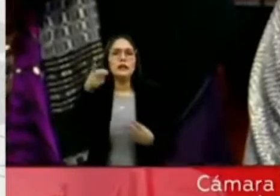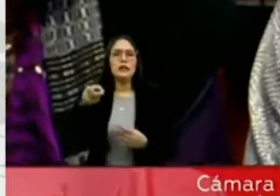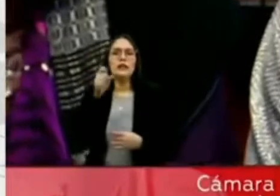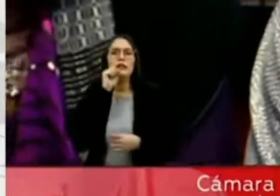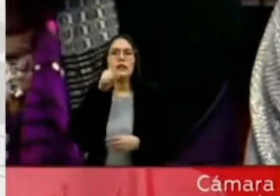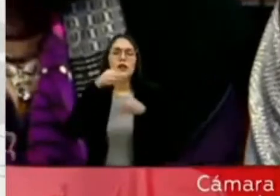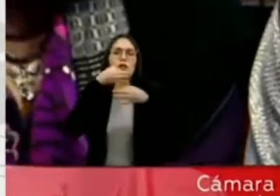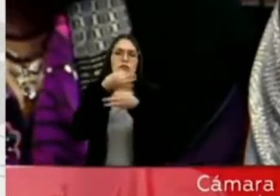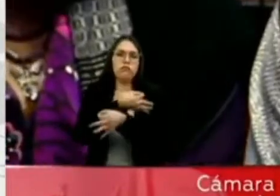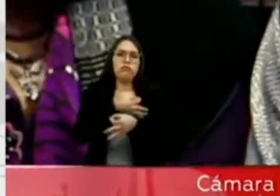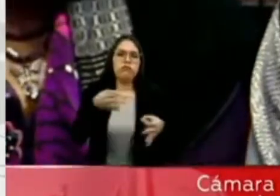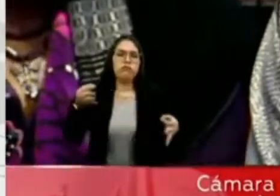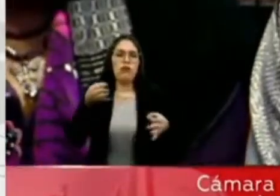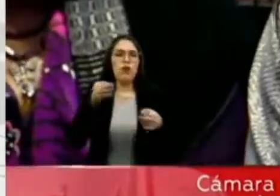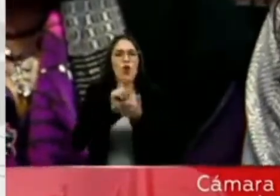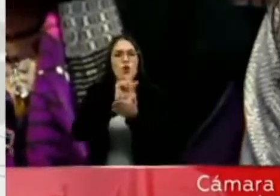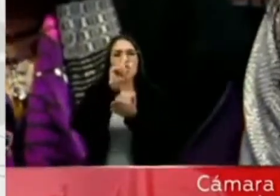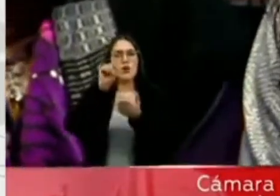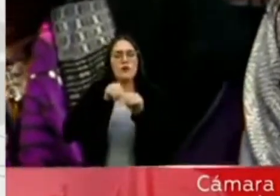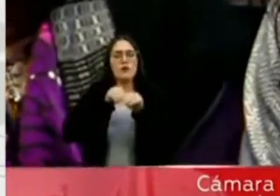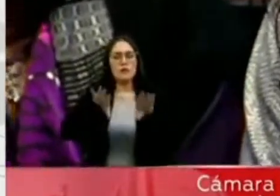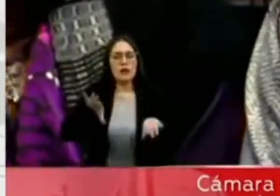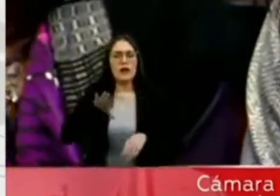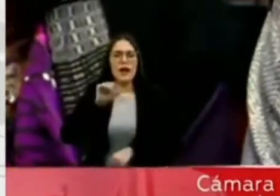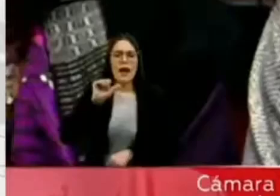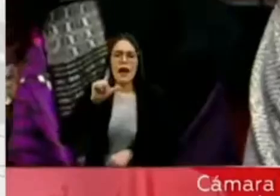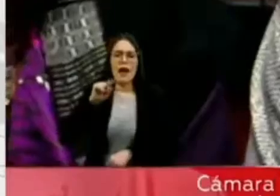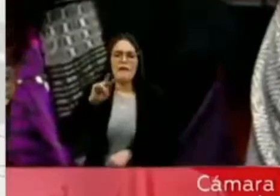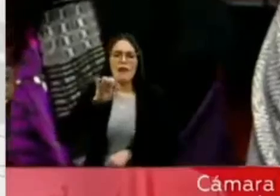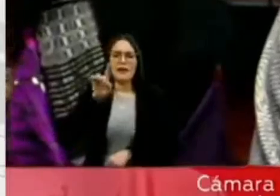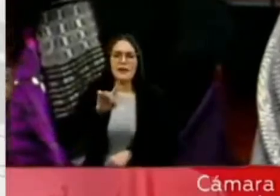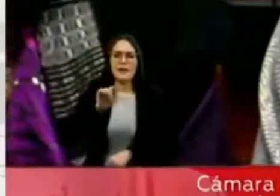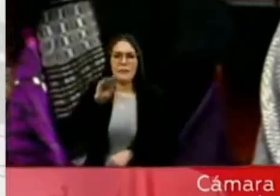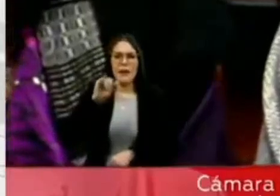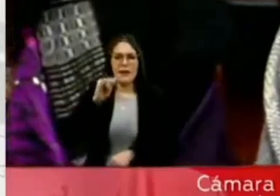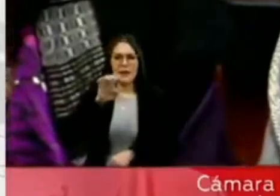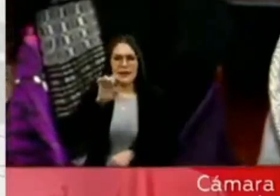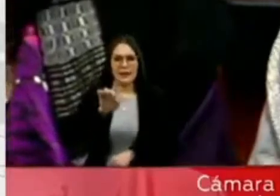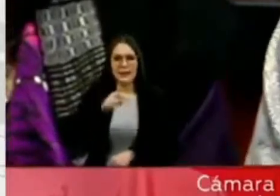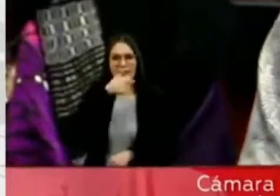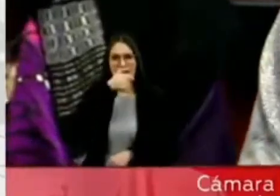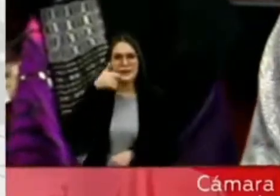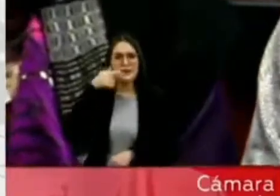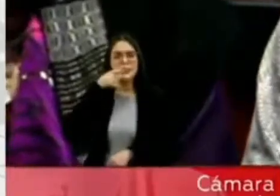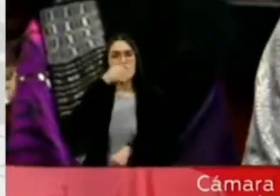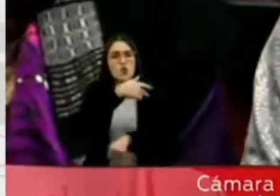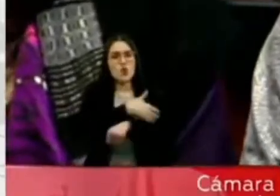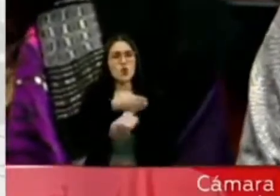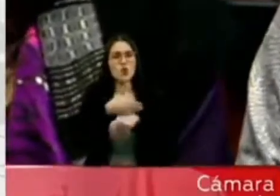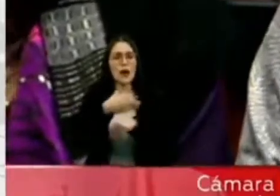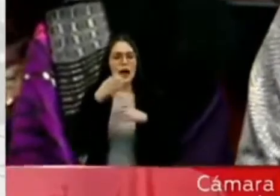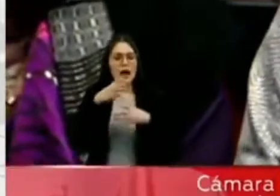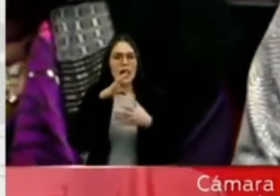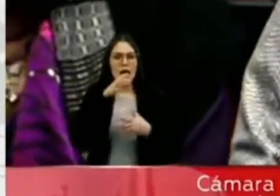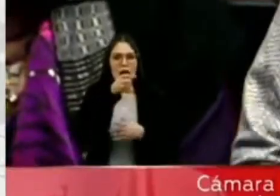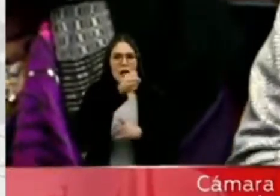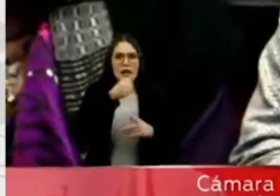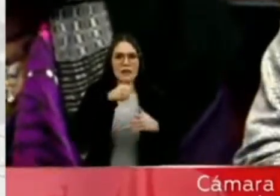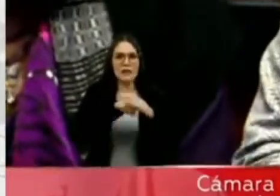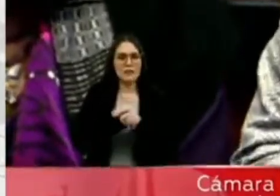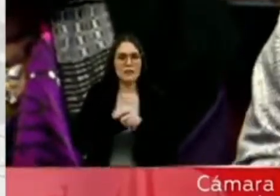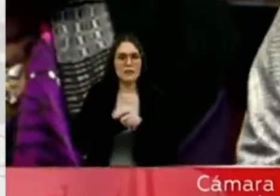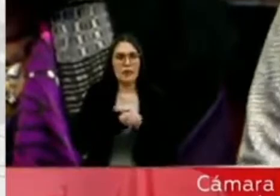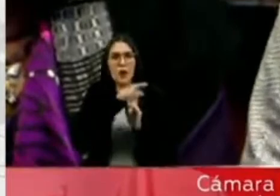Maínez que señala que uno de nuestros compañeros senadores está detenido y su padre también. Viene aquí el Grupo Parlamentario de